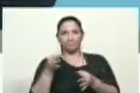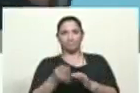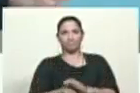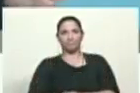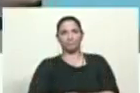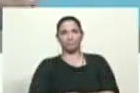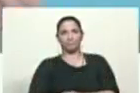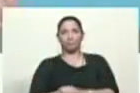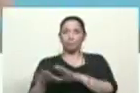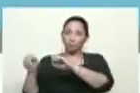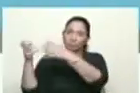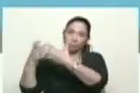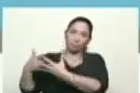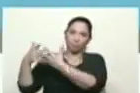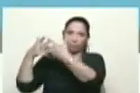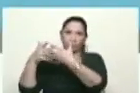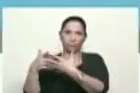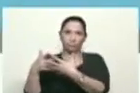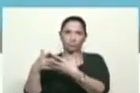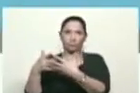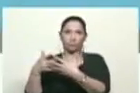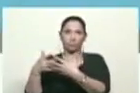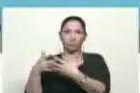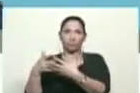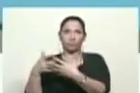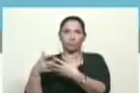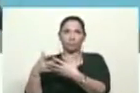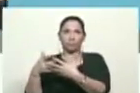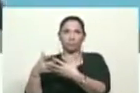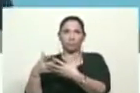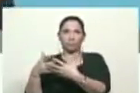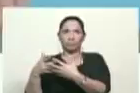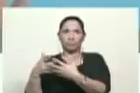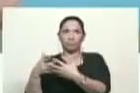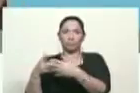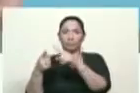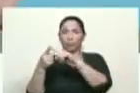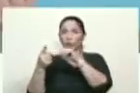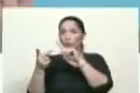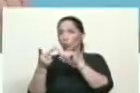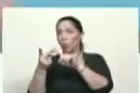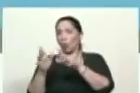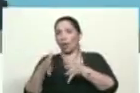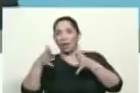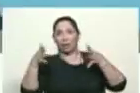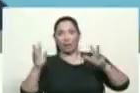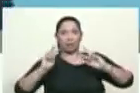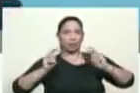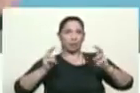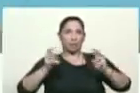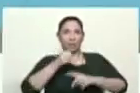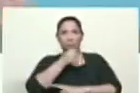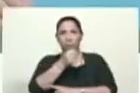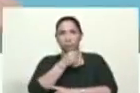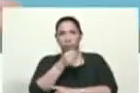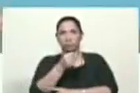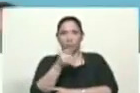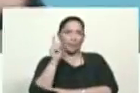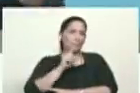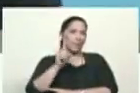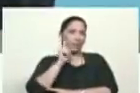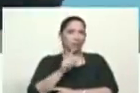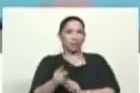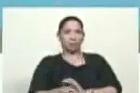el imperialismo norteamericano está montando sobre dos grandes matrices de opinión, sobre dos grandes